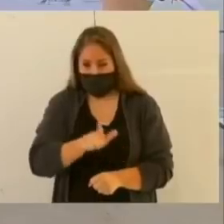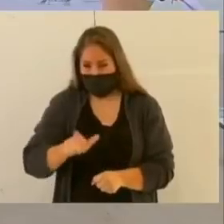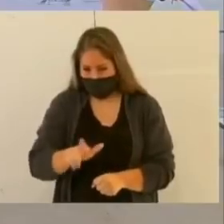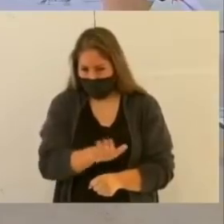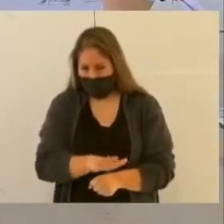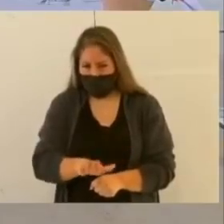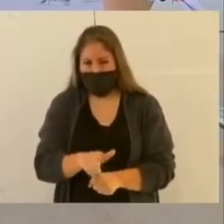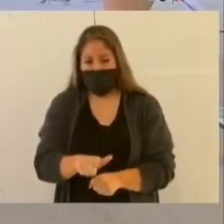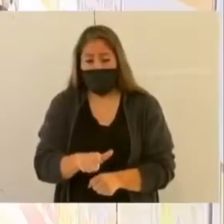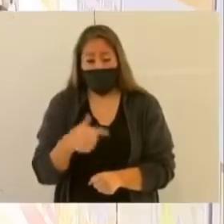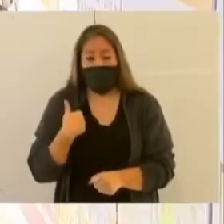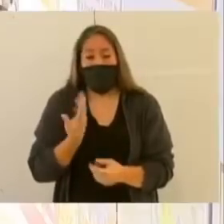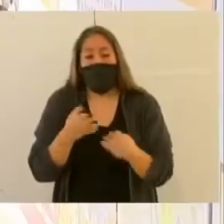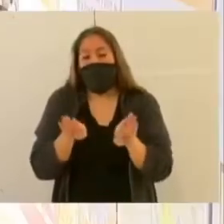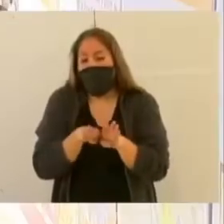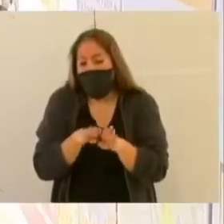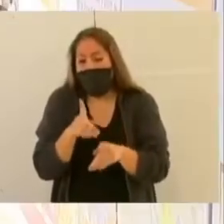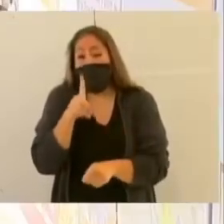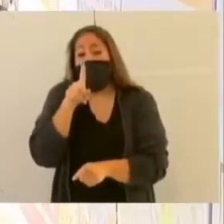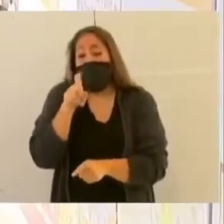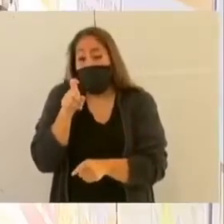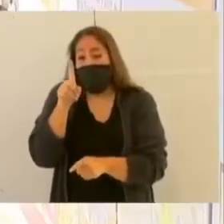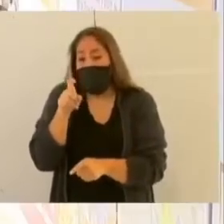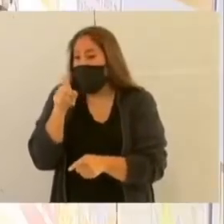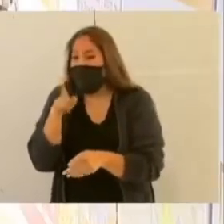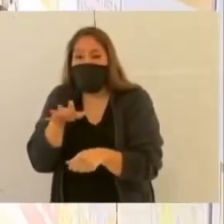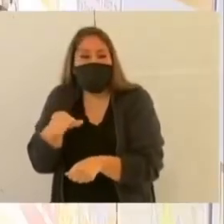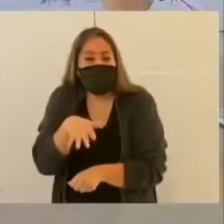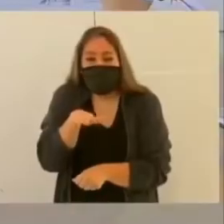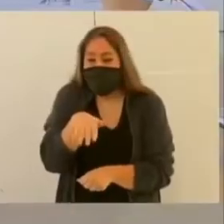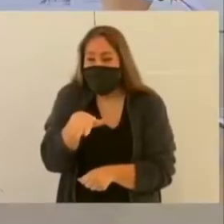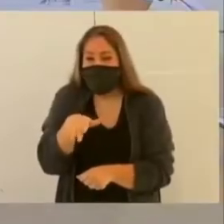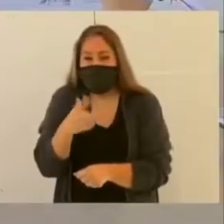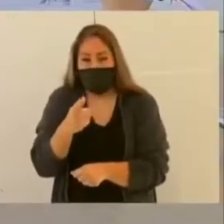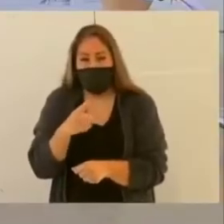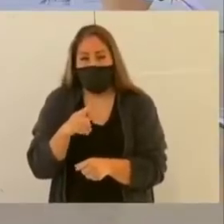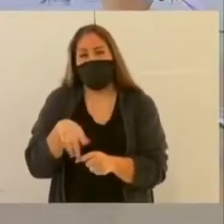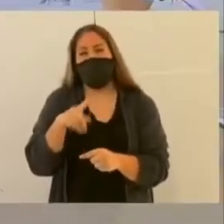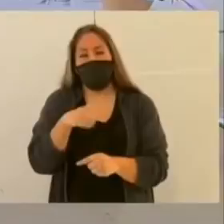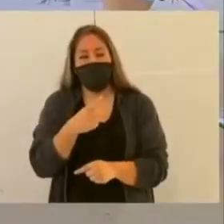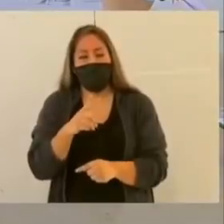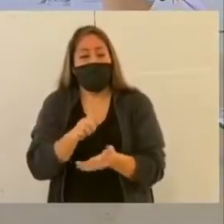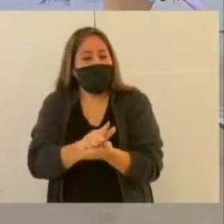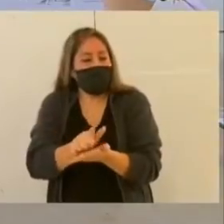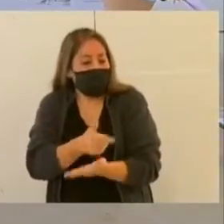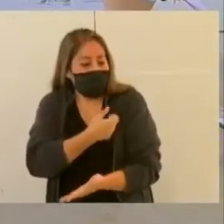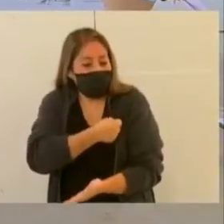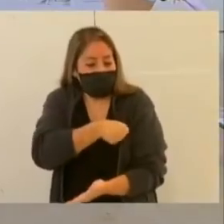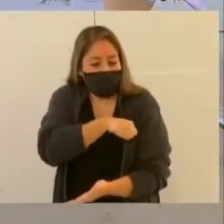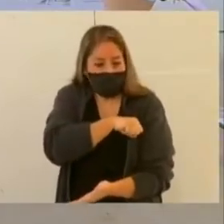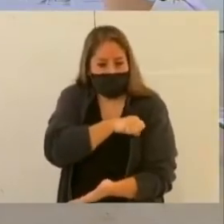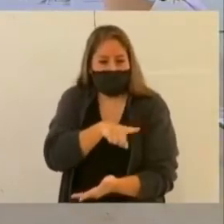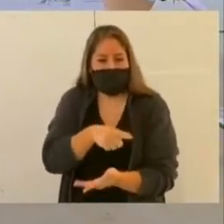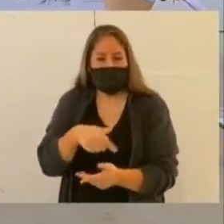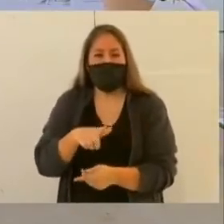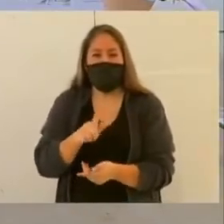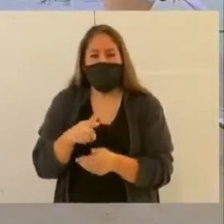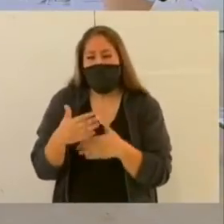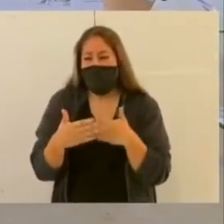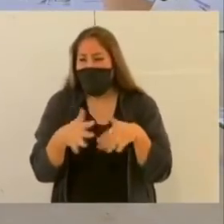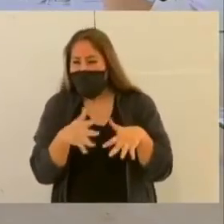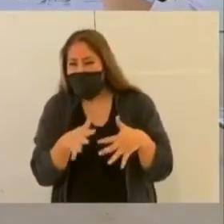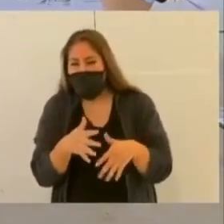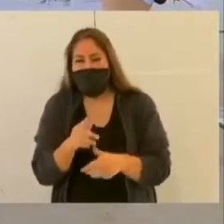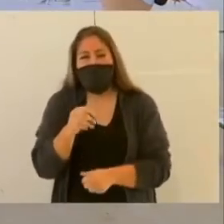tenemos abastecer de agua potable con agua saludable a la población actual, que es cerca de